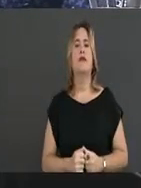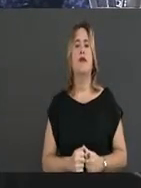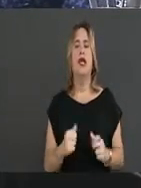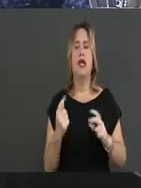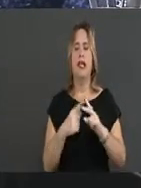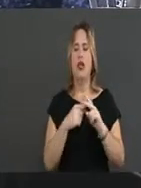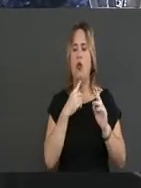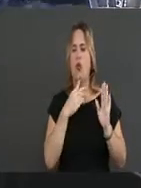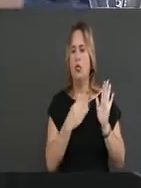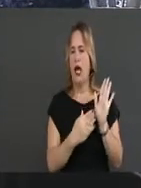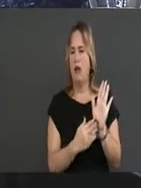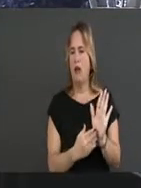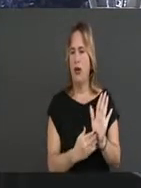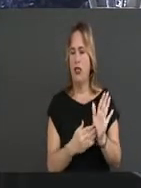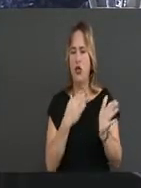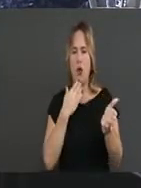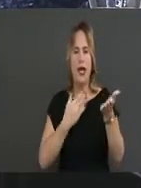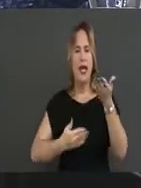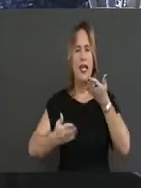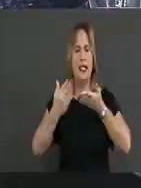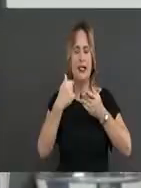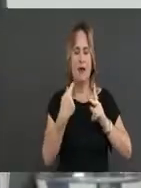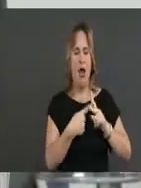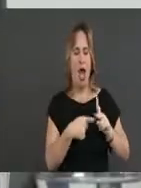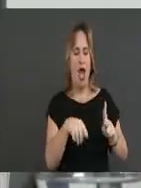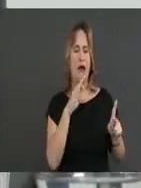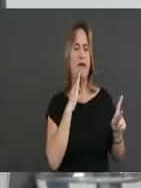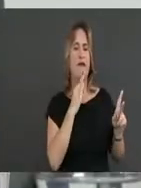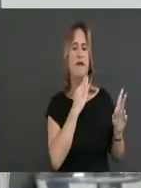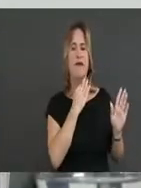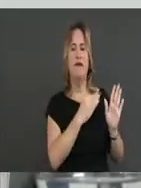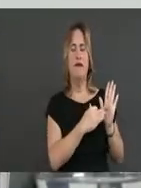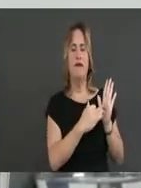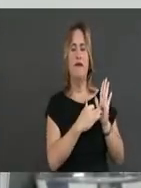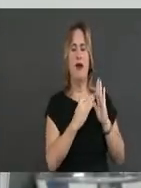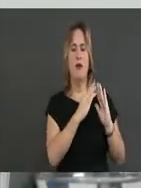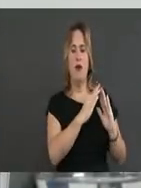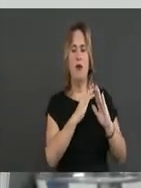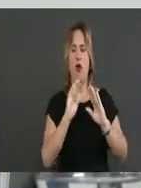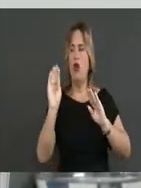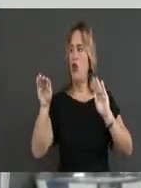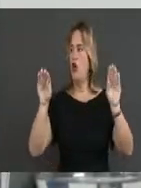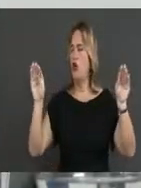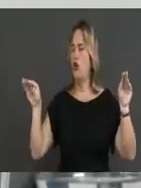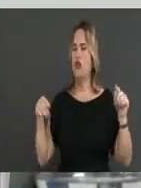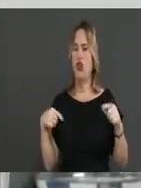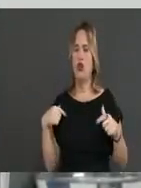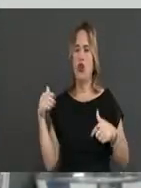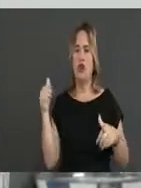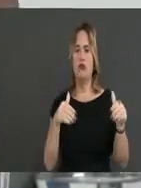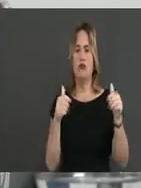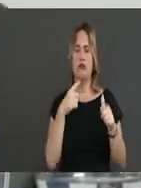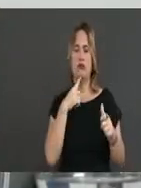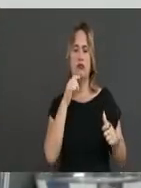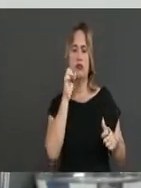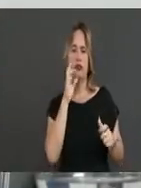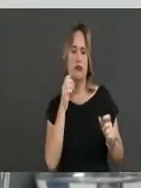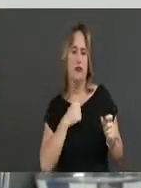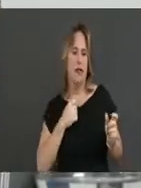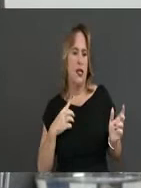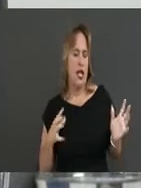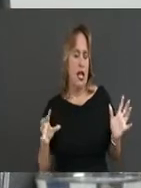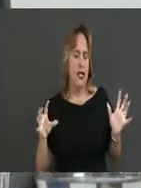una muestra es el intercambio que se está desarrollando por los consejos populares con los factores de la comunidad y todo el que se